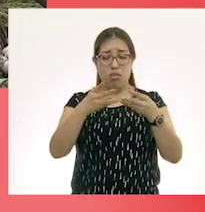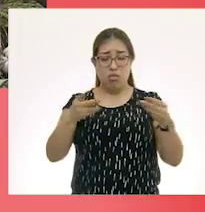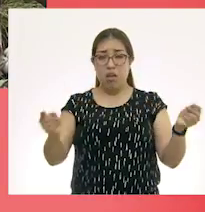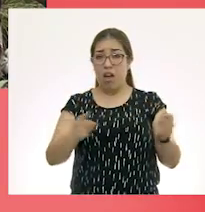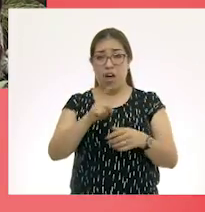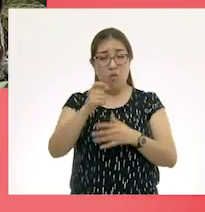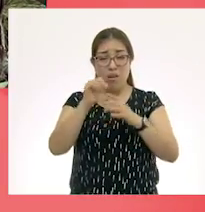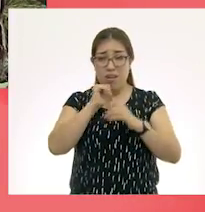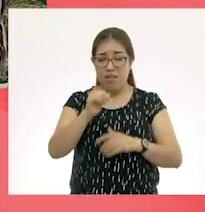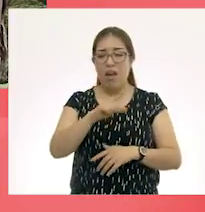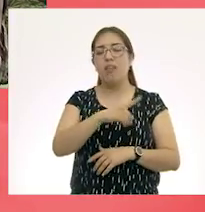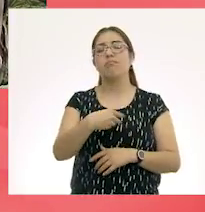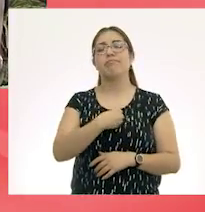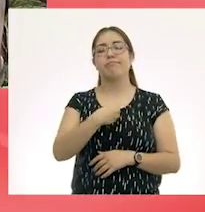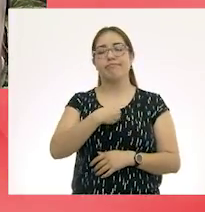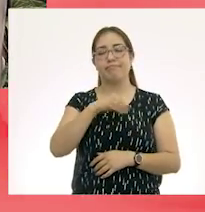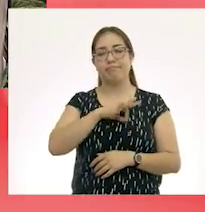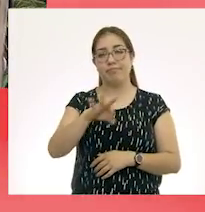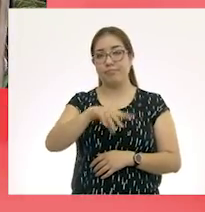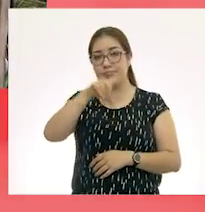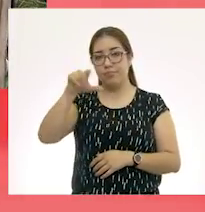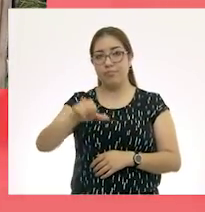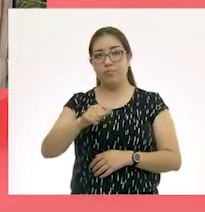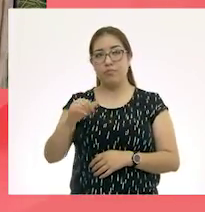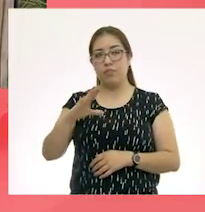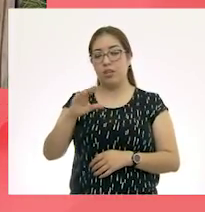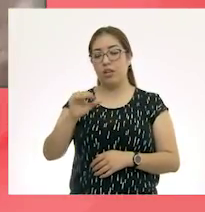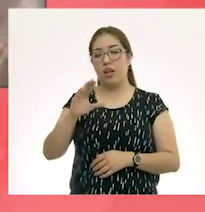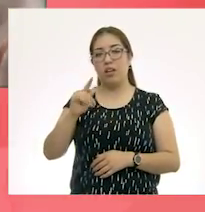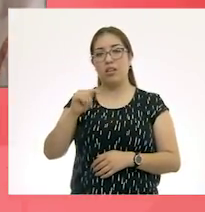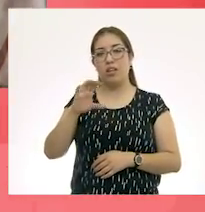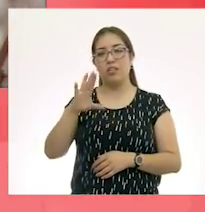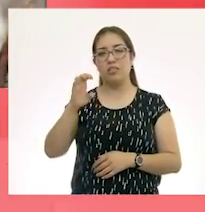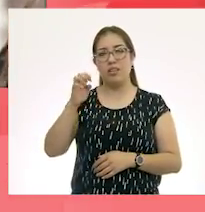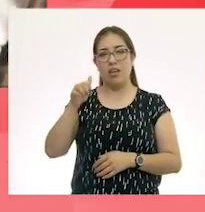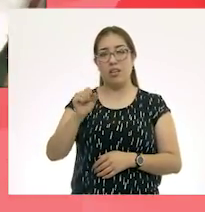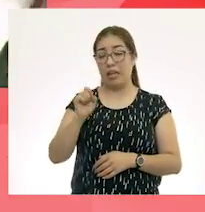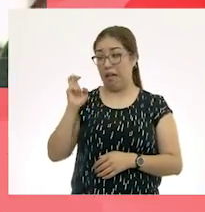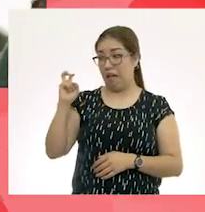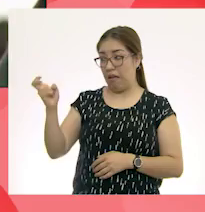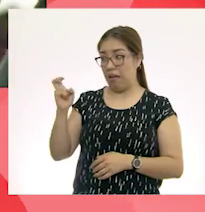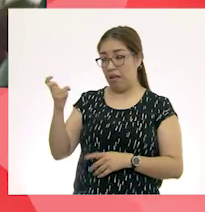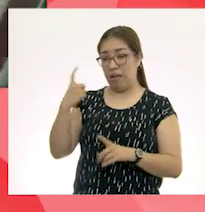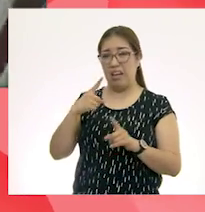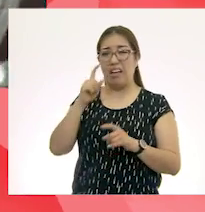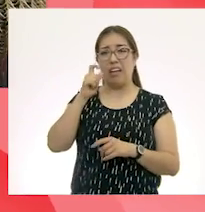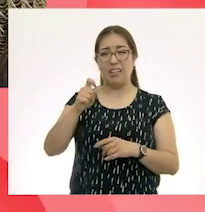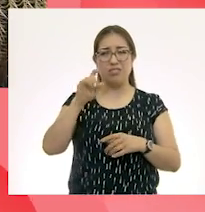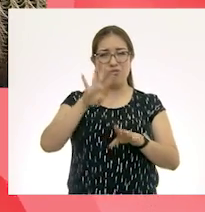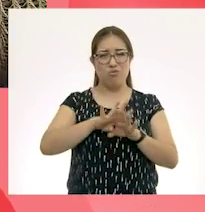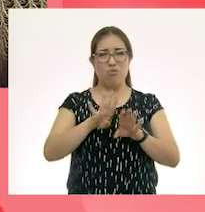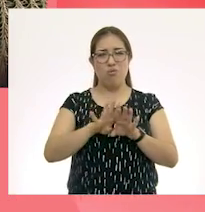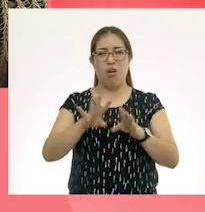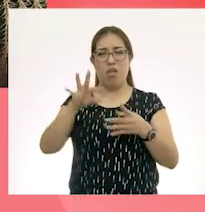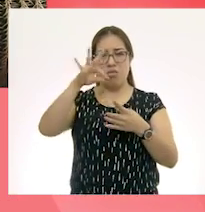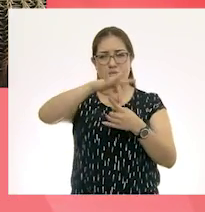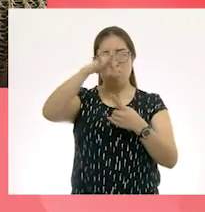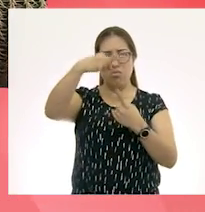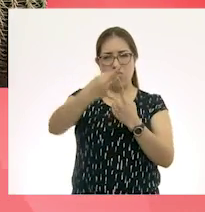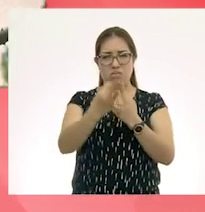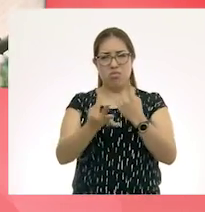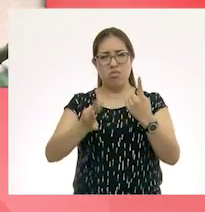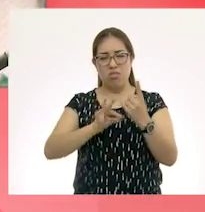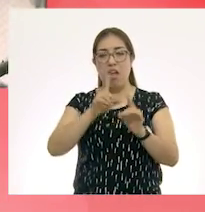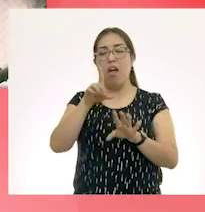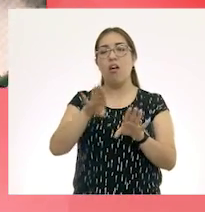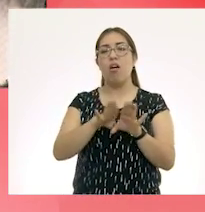Las cactáceas son las que tienen espinas o púas. Estas espinas son hojas modificadas que les permiten absorber la humedad del